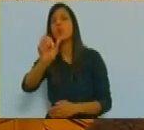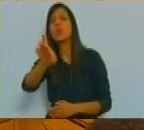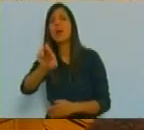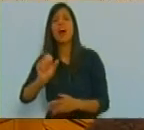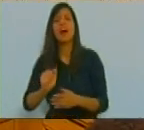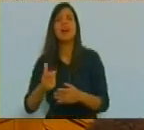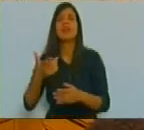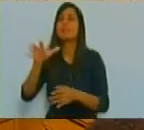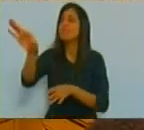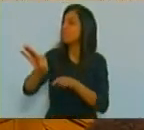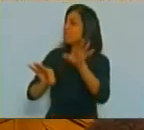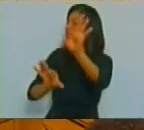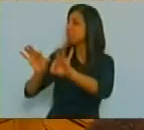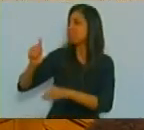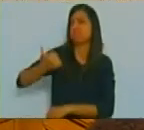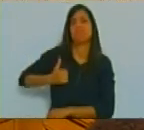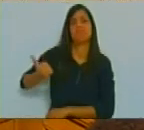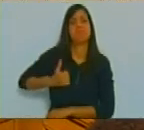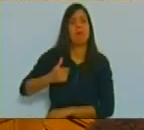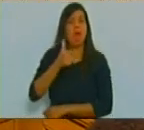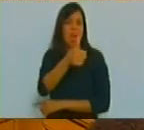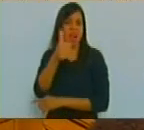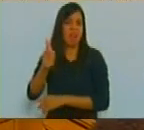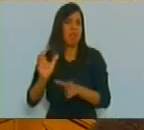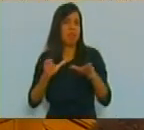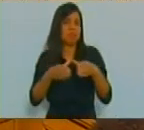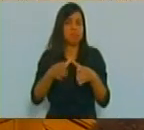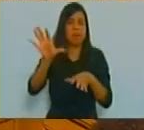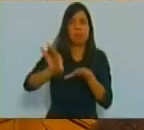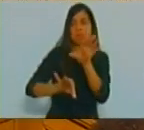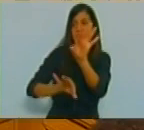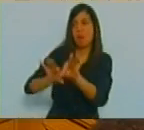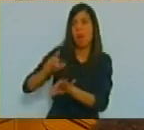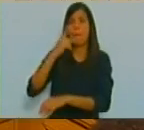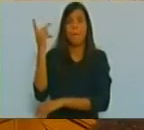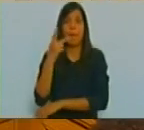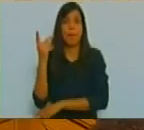según el criterio de cada grupo político